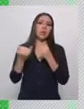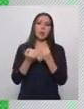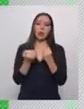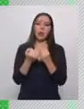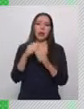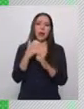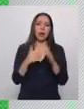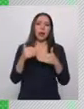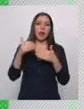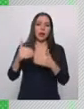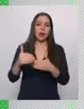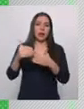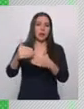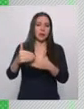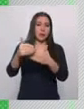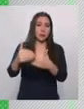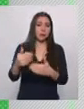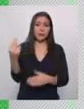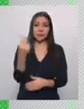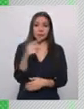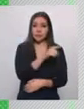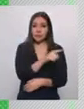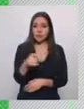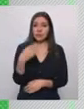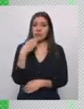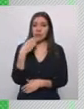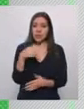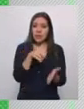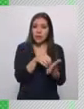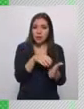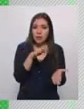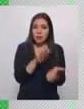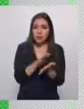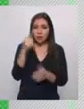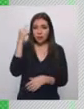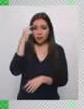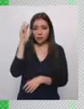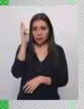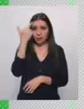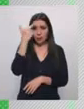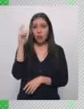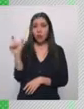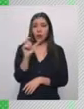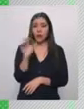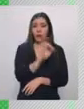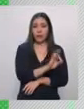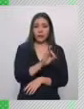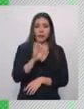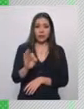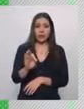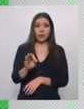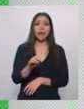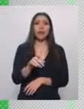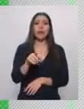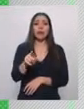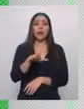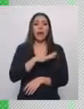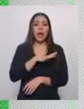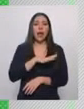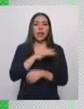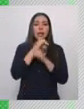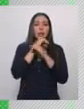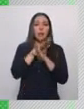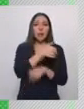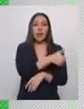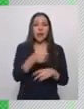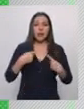fechas y sobre todo que ustedes las tengan muy anotadas y se familiaricen con ellas. Ahí, aparte de sus datos personales que deben de fijarse que venga bien